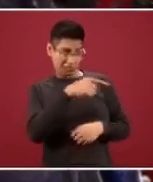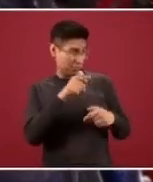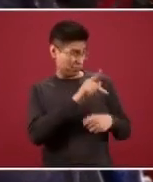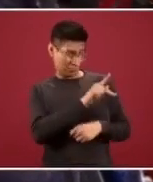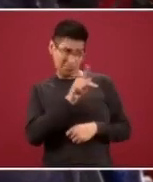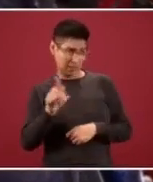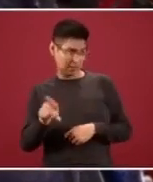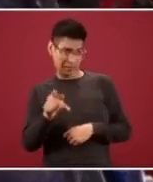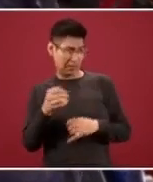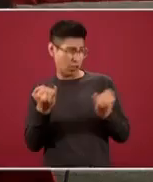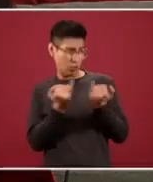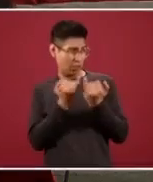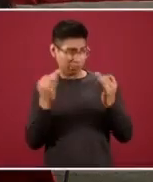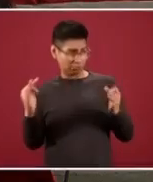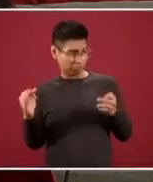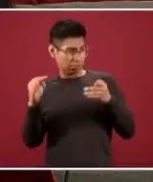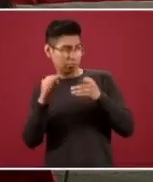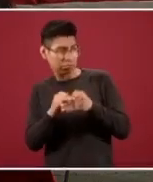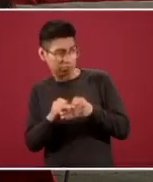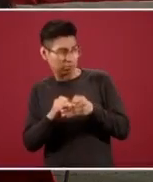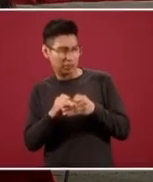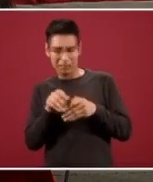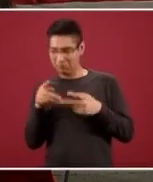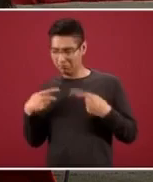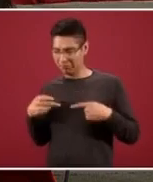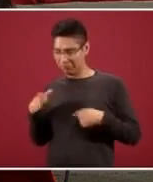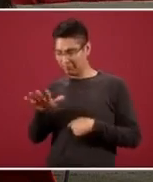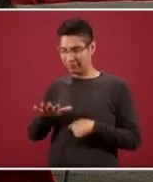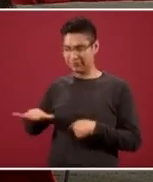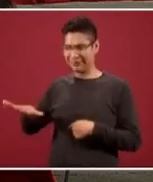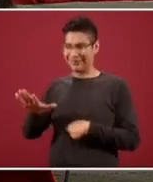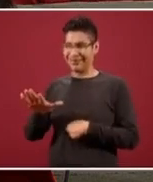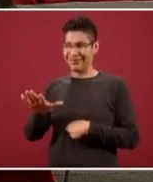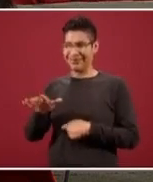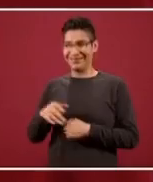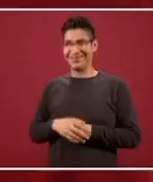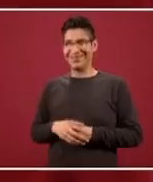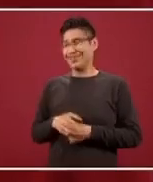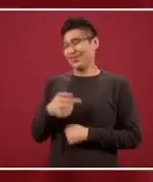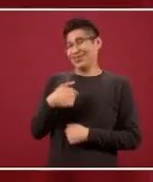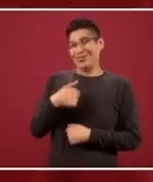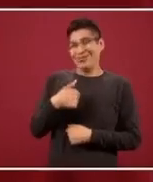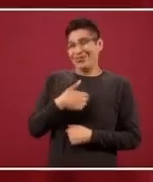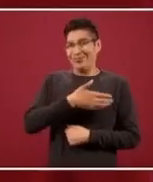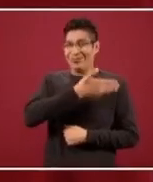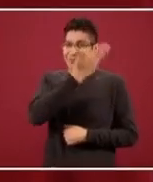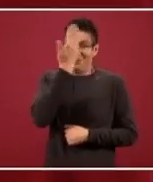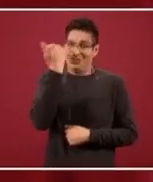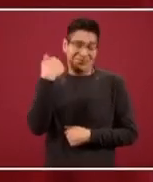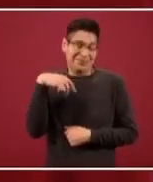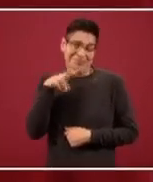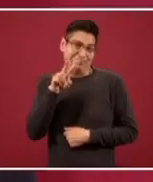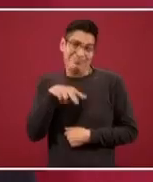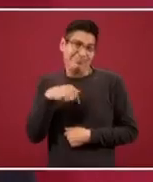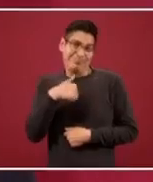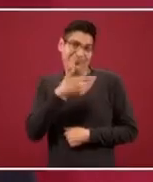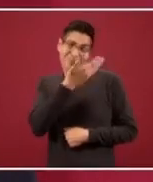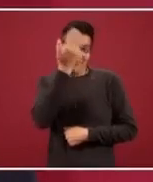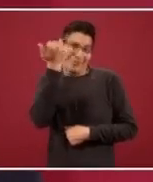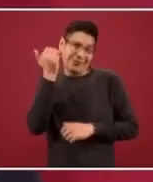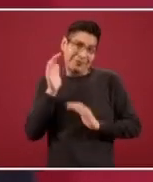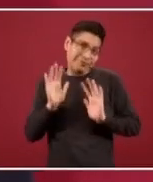ustedes están indicando? No sabría decirles si es por eso. Yo creo que la